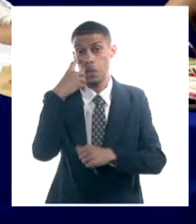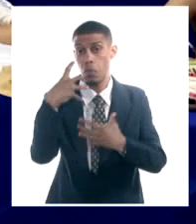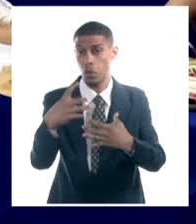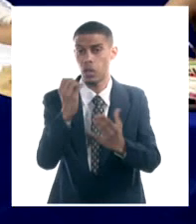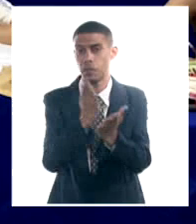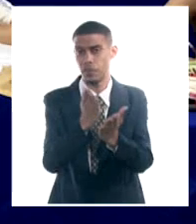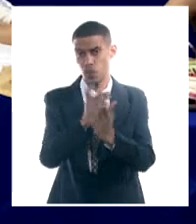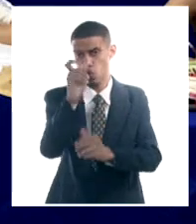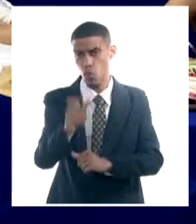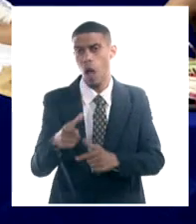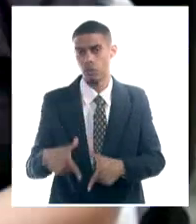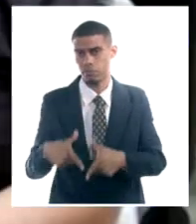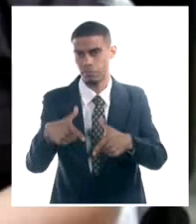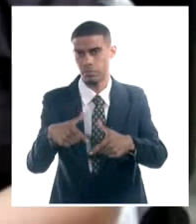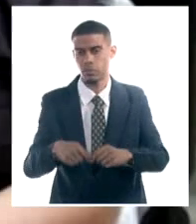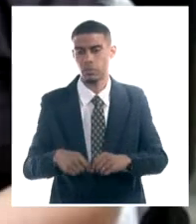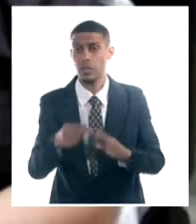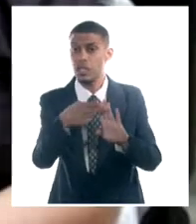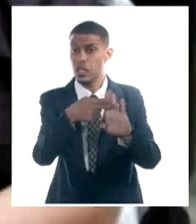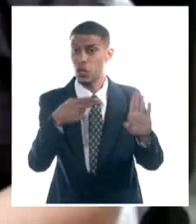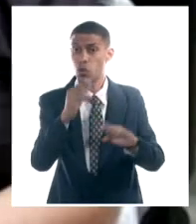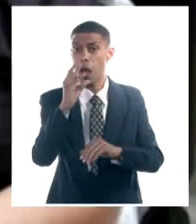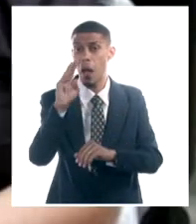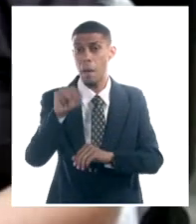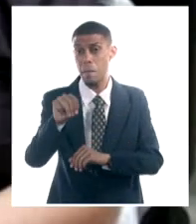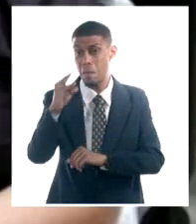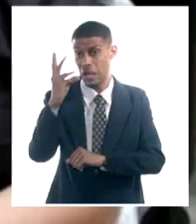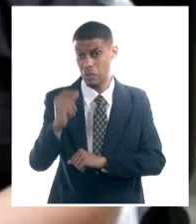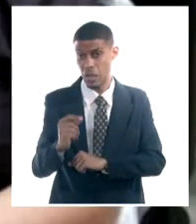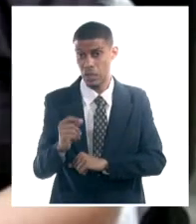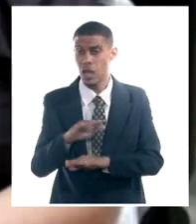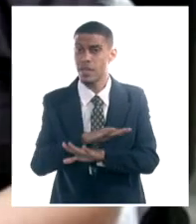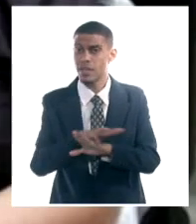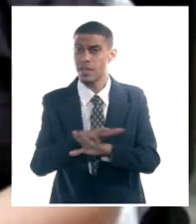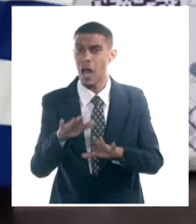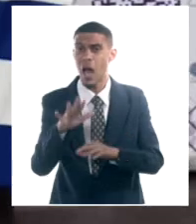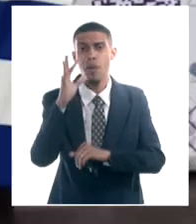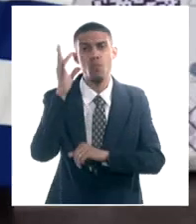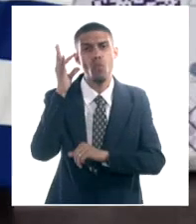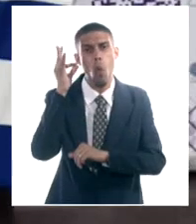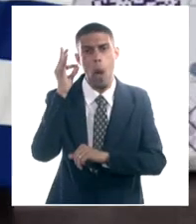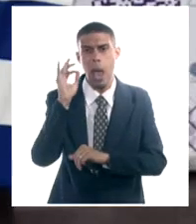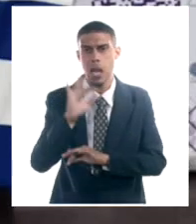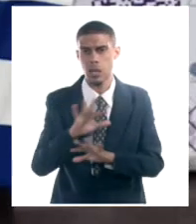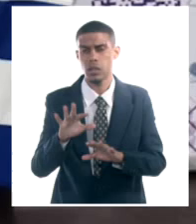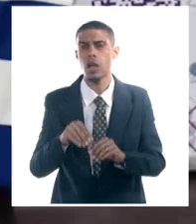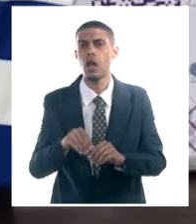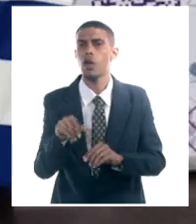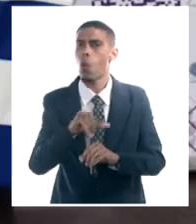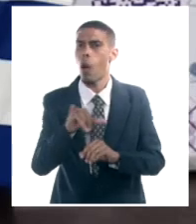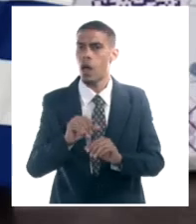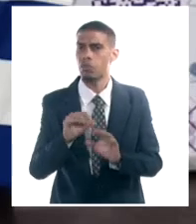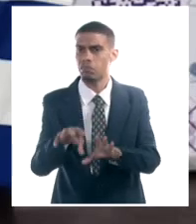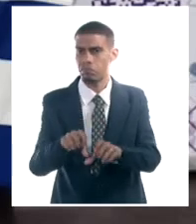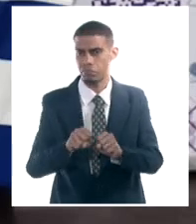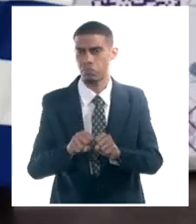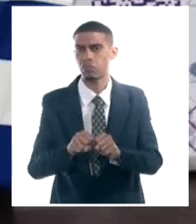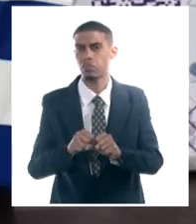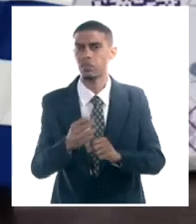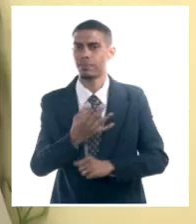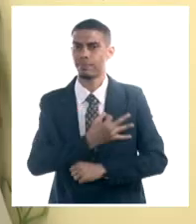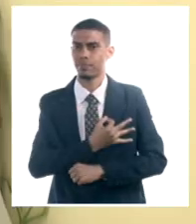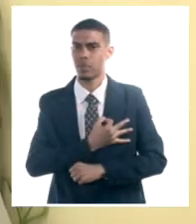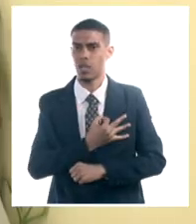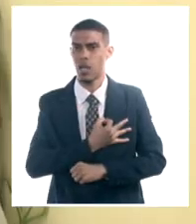estudiantes. En la asignatura de matemática, bueno, ya Dalí Oliver Ballesteros, El Salvador en la Centroamericana tuvo medalla de plata, y en la